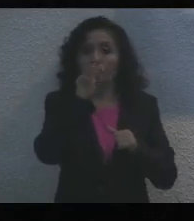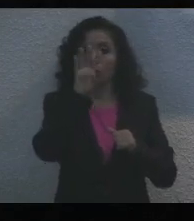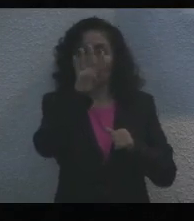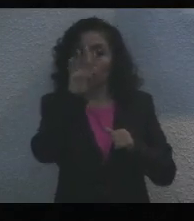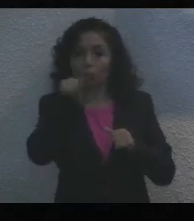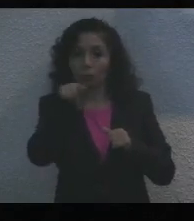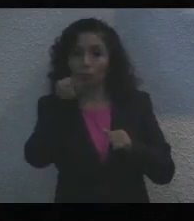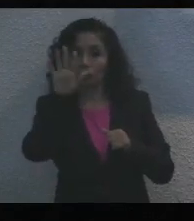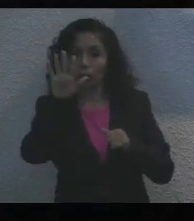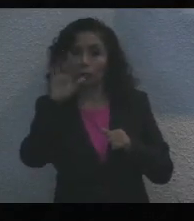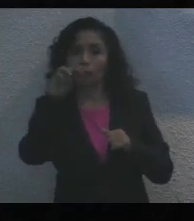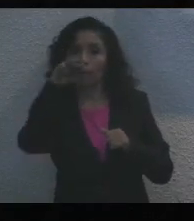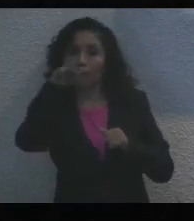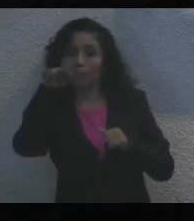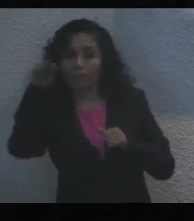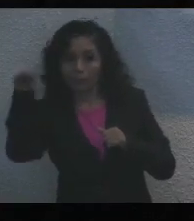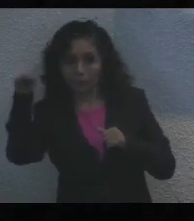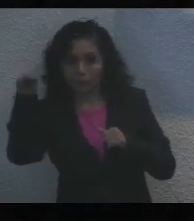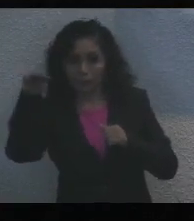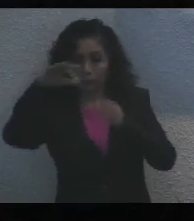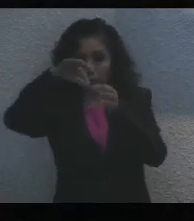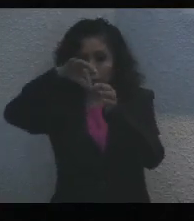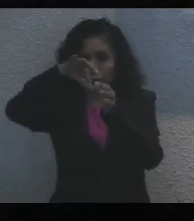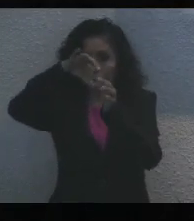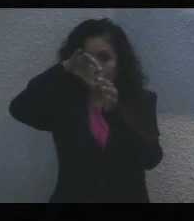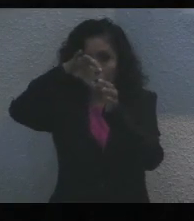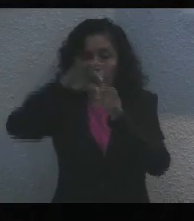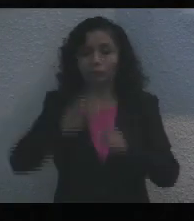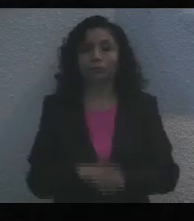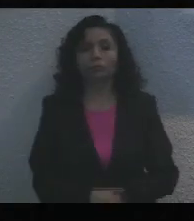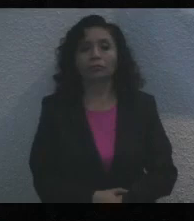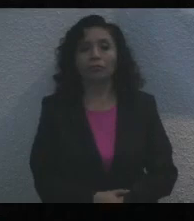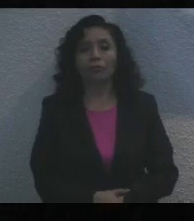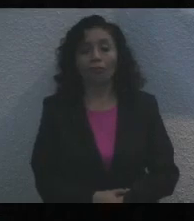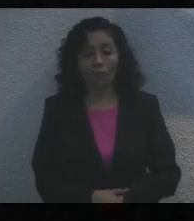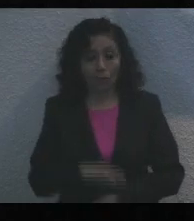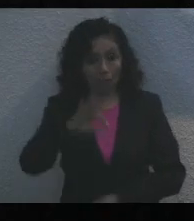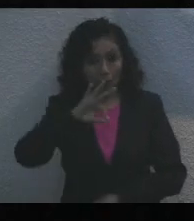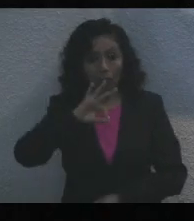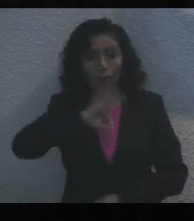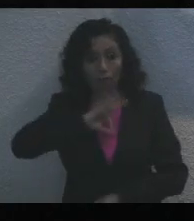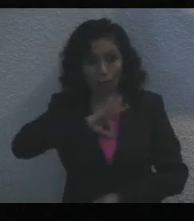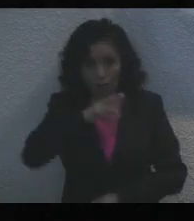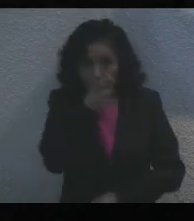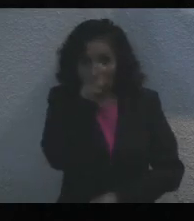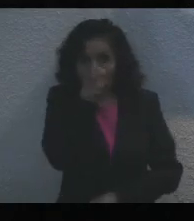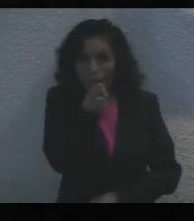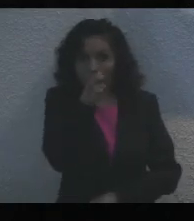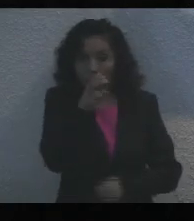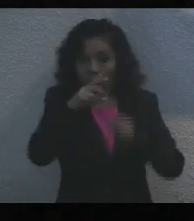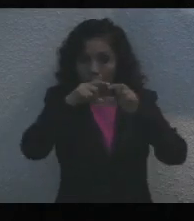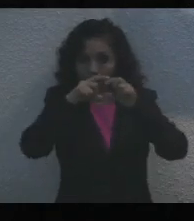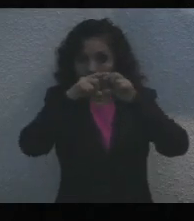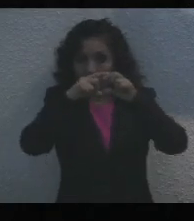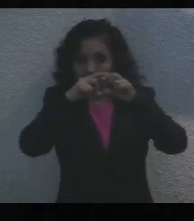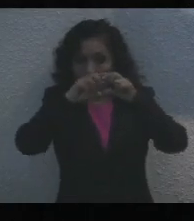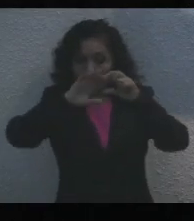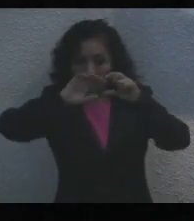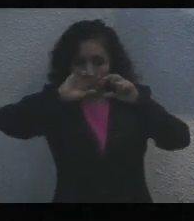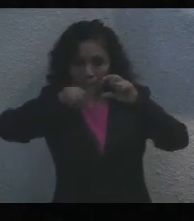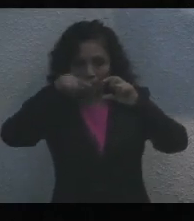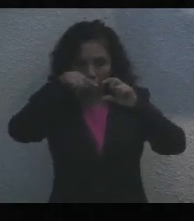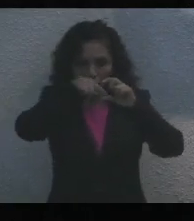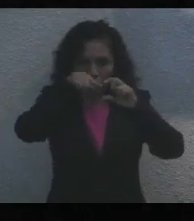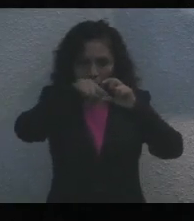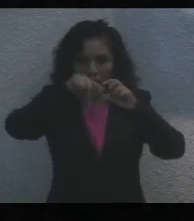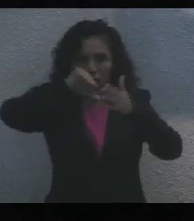aro superior asido al listón. La medalla tendrá en su adverso y al